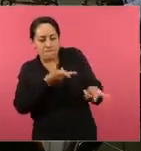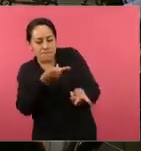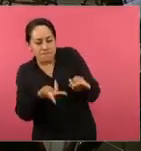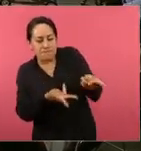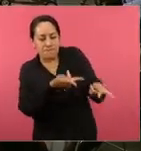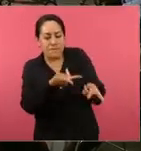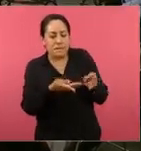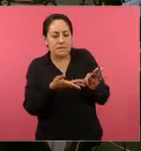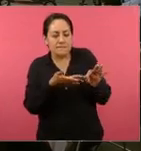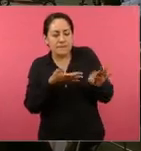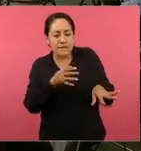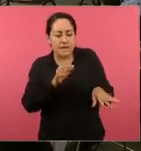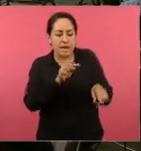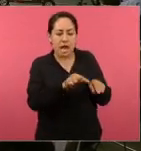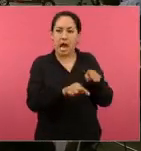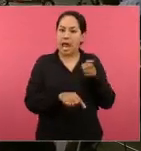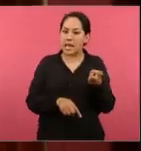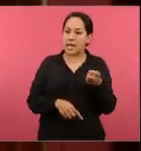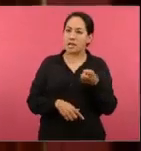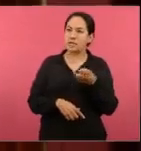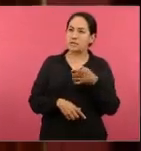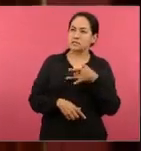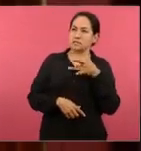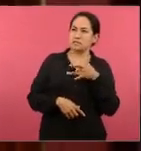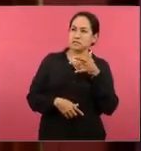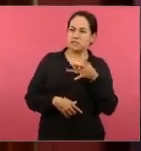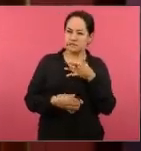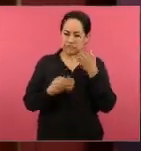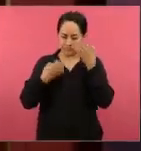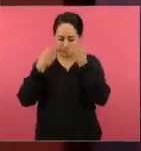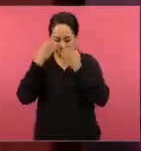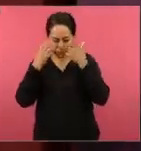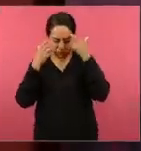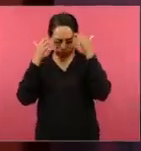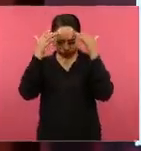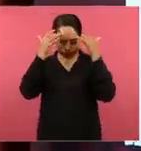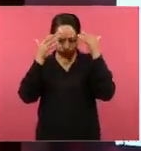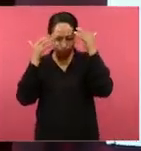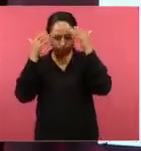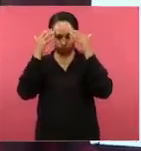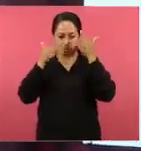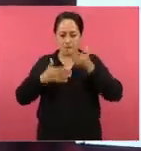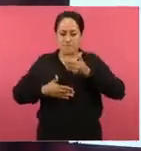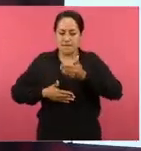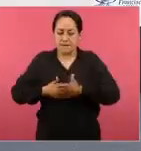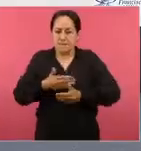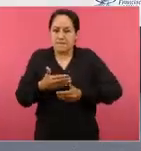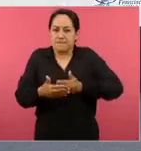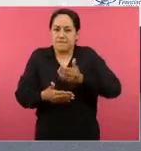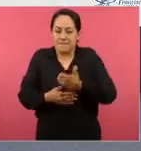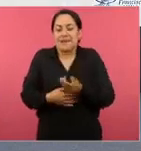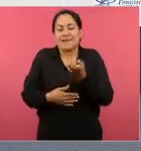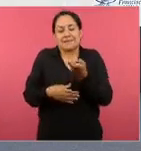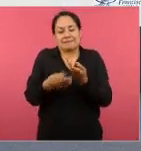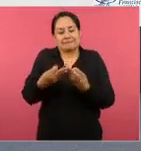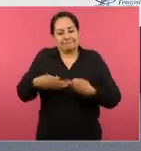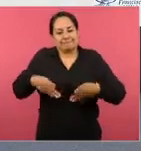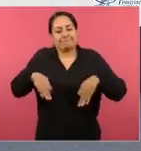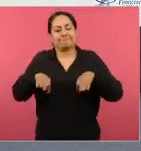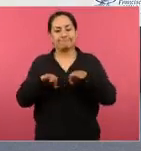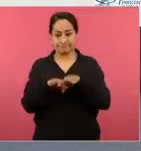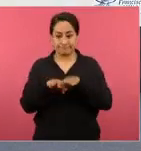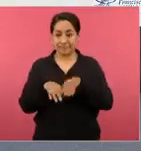de animar a que la comunidad se mueva, se movilice. Y por supuesto tenemos la televisión como un